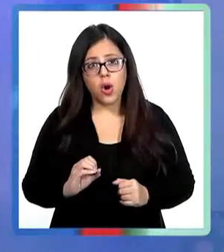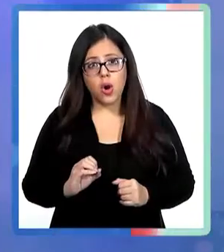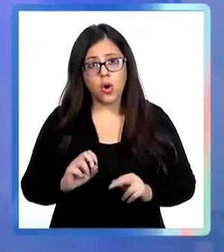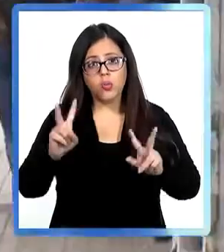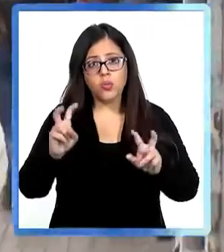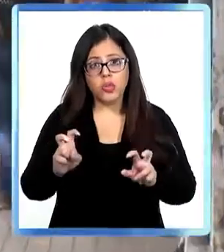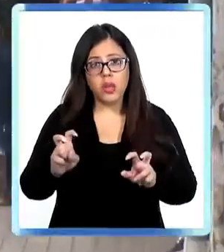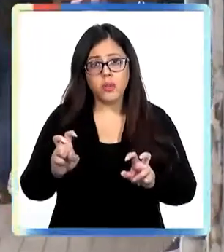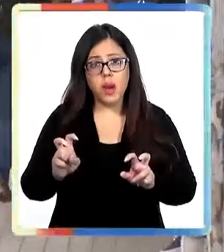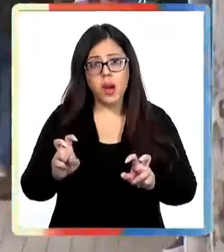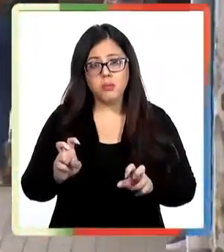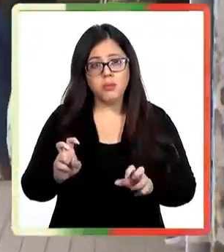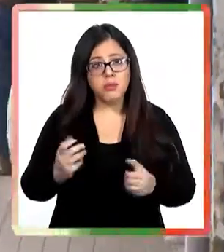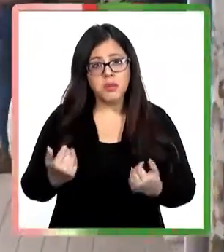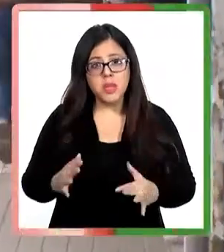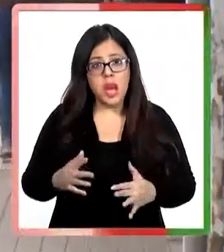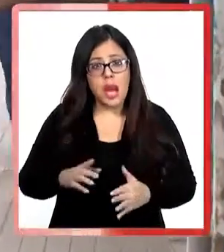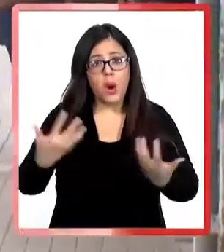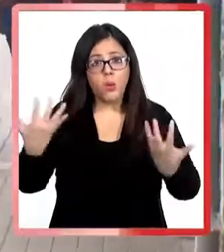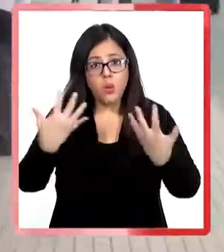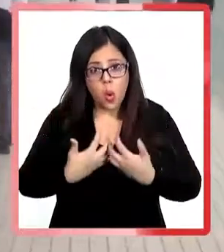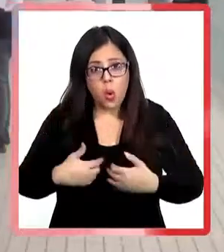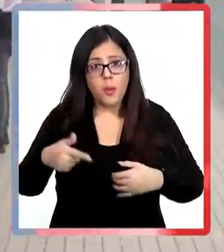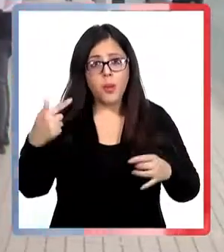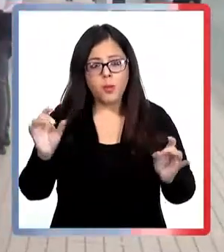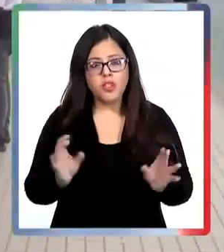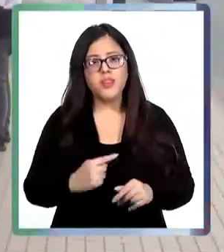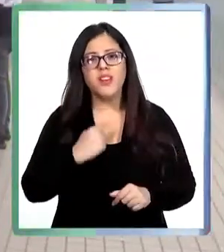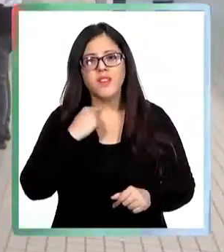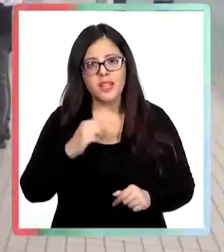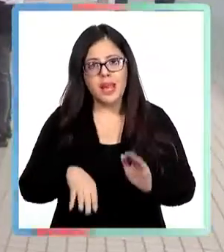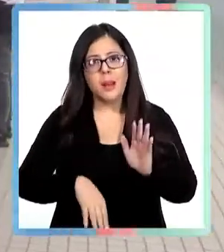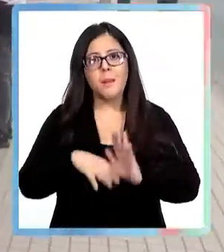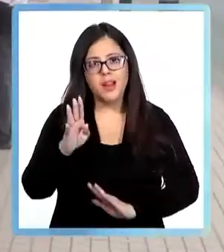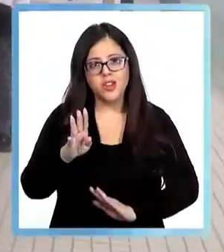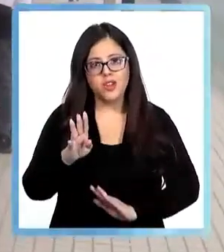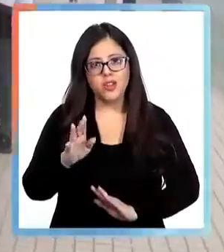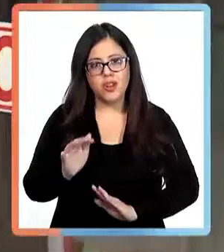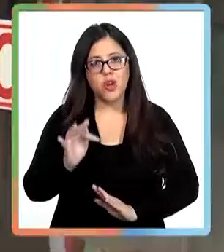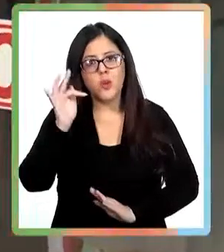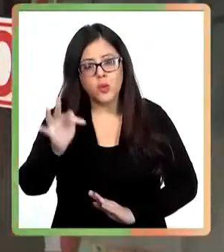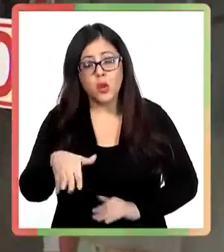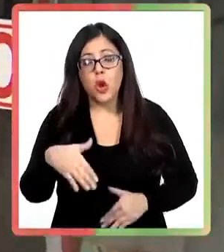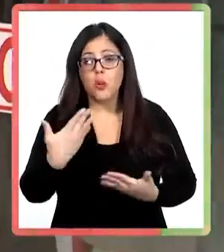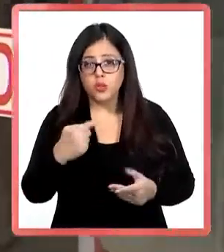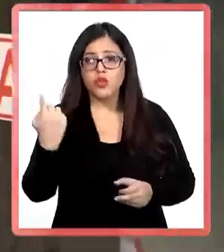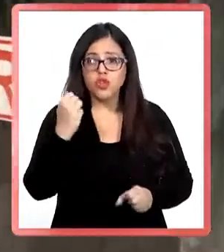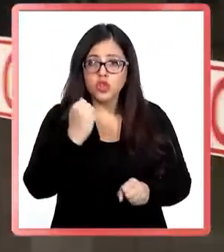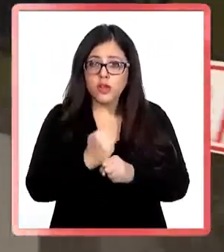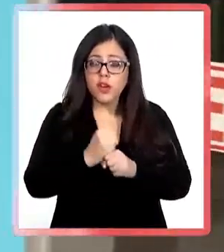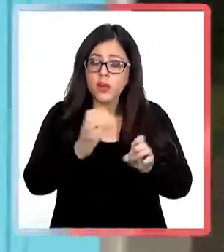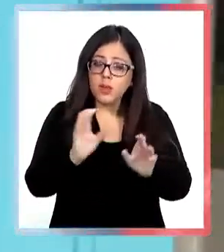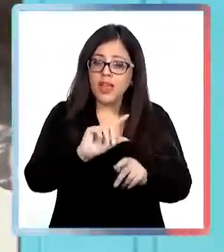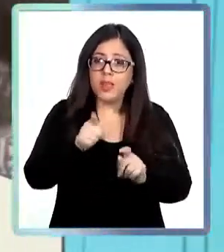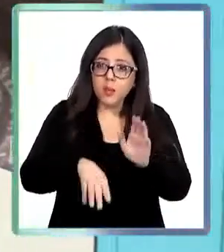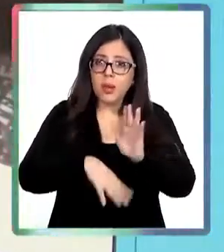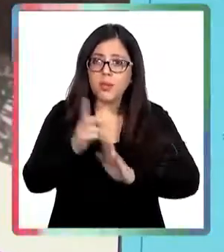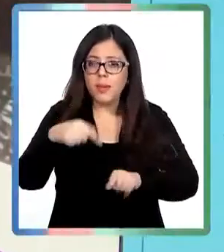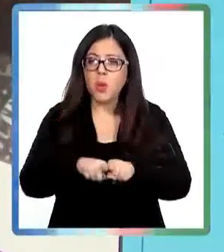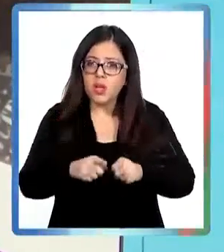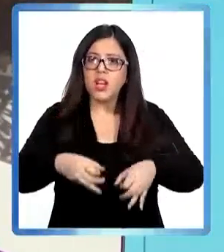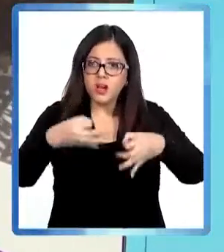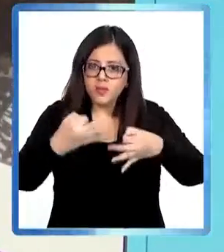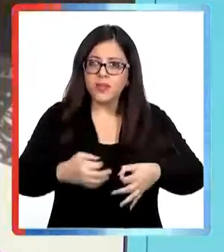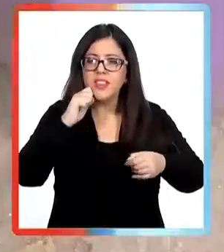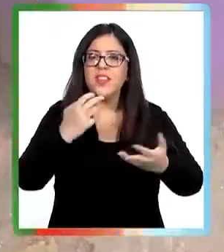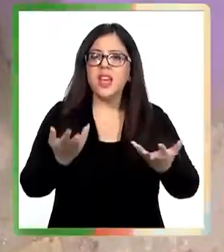recursos de inmediato, pero que van a terminar causando un perjuicio mucho mayor. Y que por lo tanto nosotros estamos trabajando en algo que puede que se demore más, pero es más sólido, que